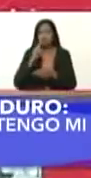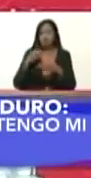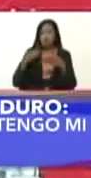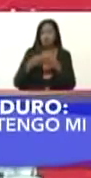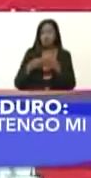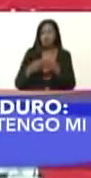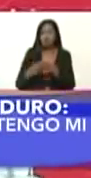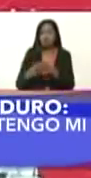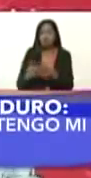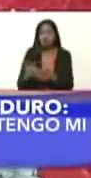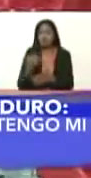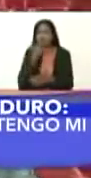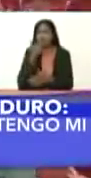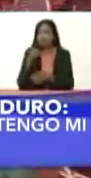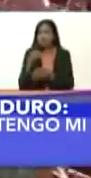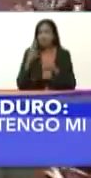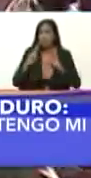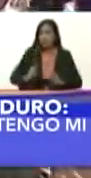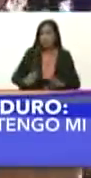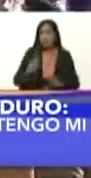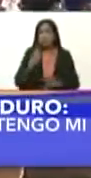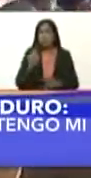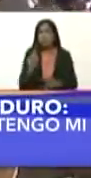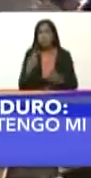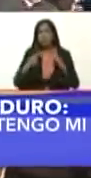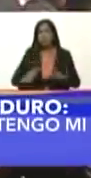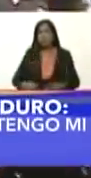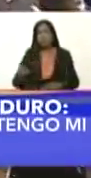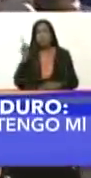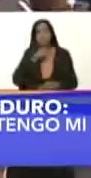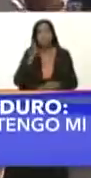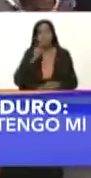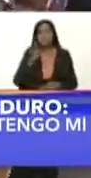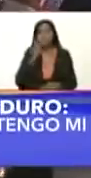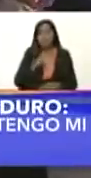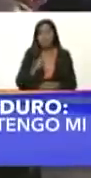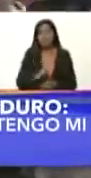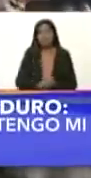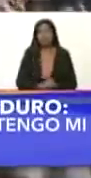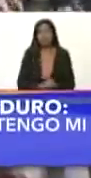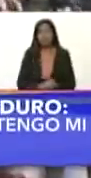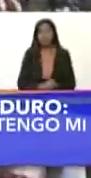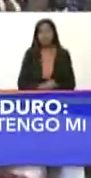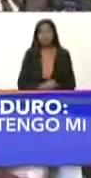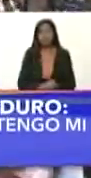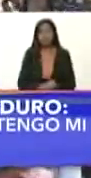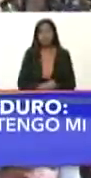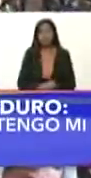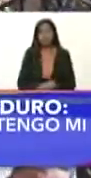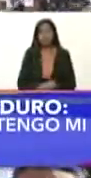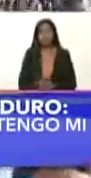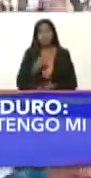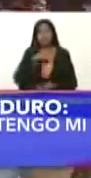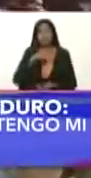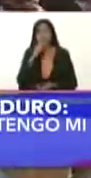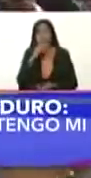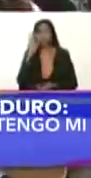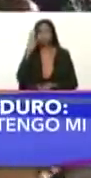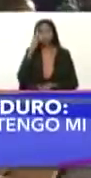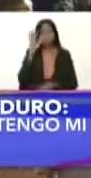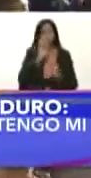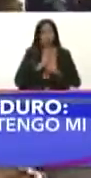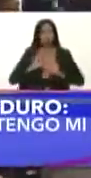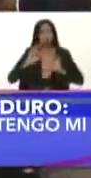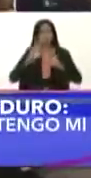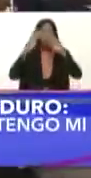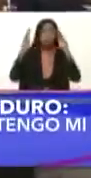falsa ayuda humanitaria, mentirosa. Que el mundo no le quepe duda, que